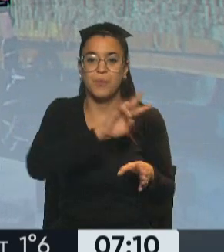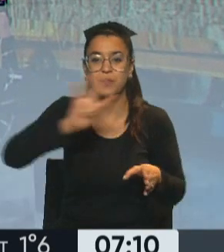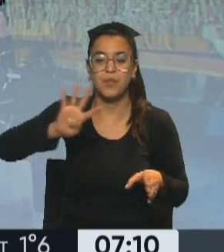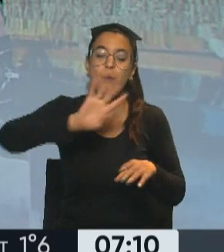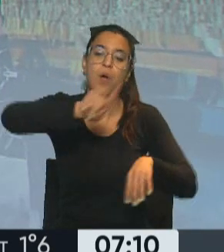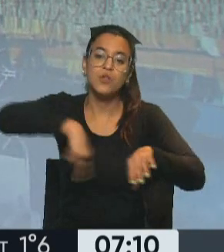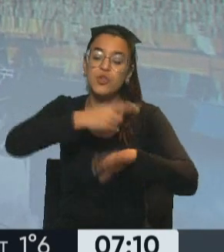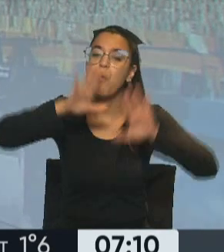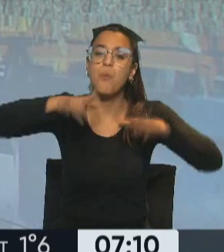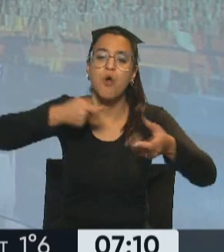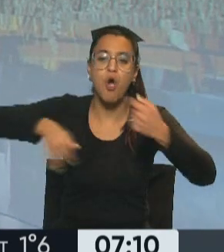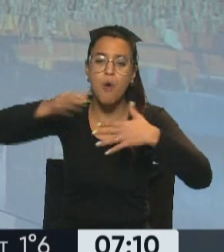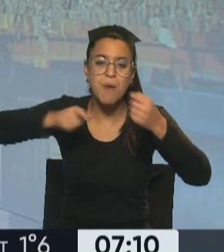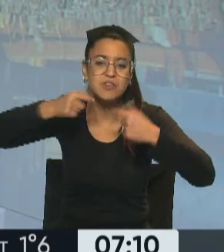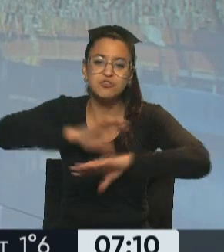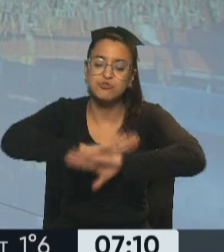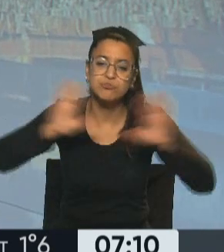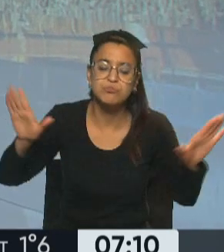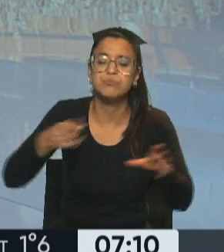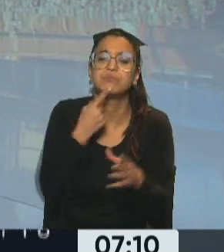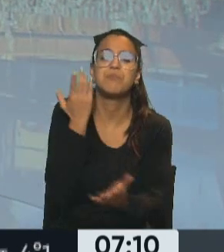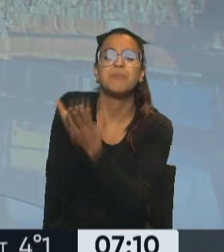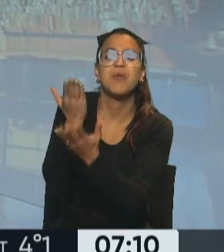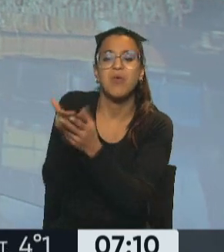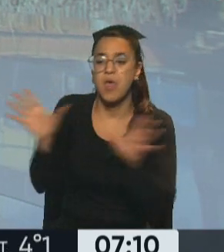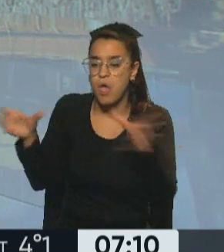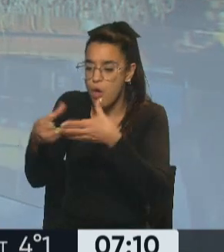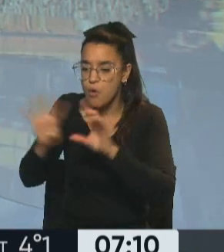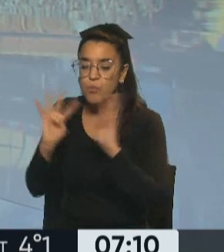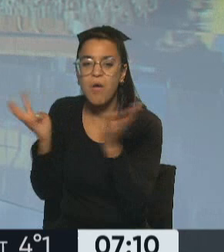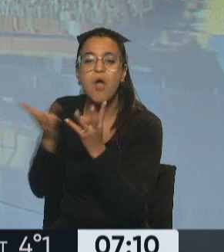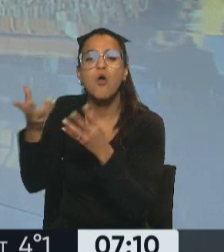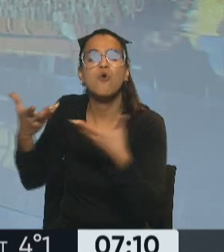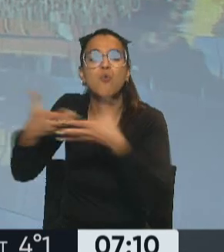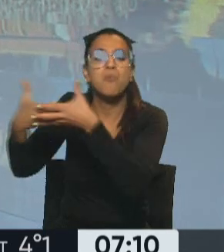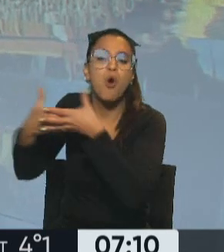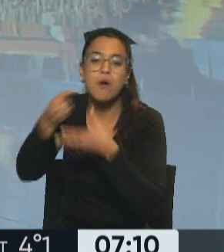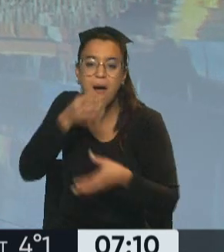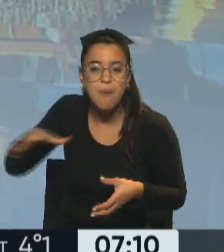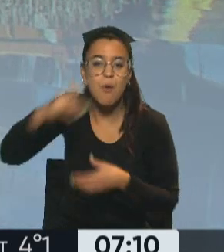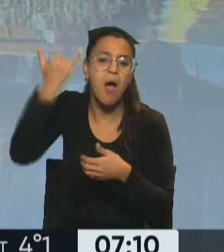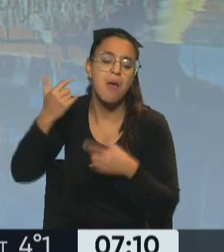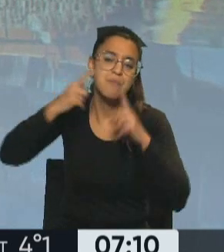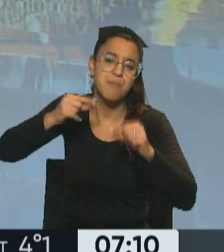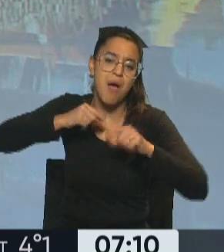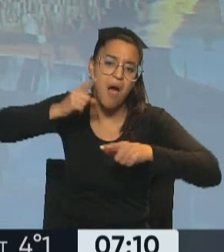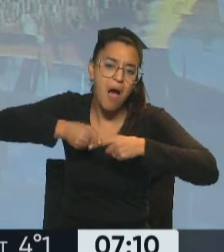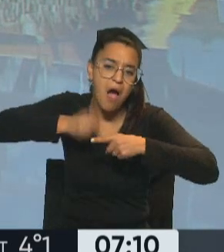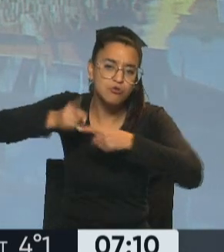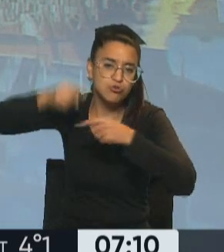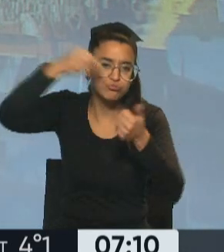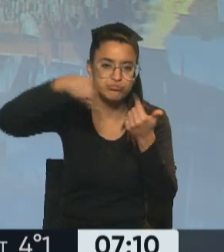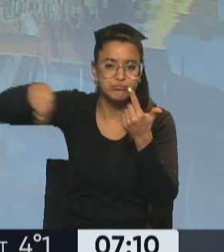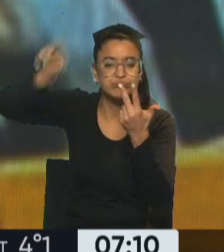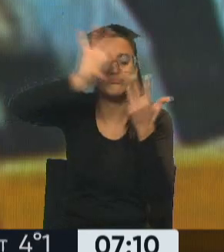de comercialización. Quienes convocan la mesa de enlace, va a haber muchísimos actos a lo largo de todo el país. Distintos,